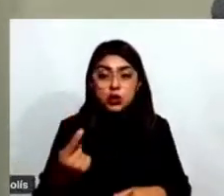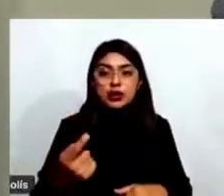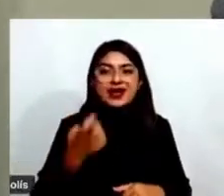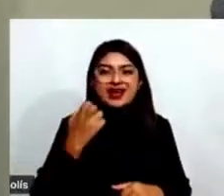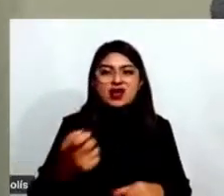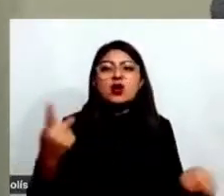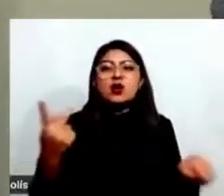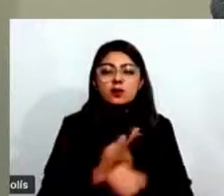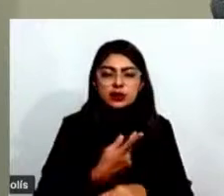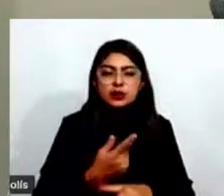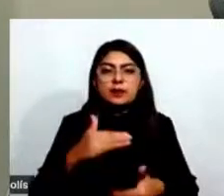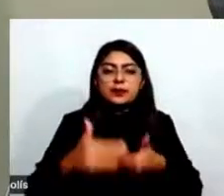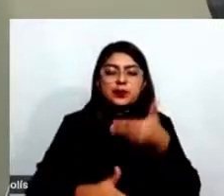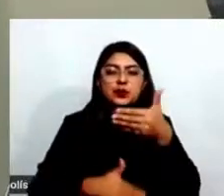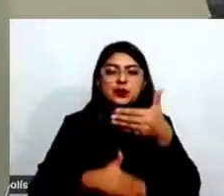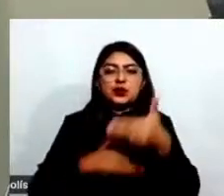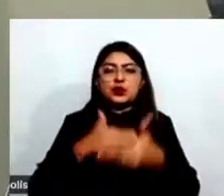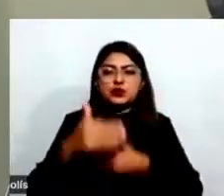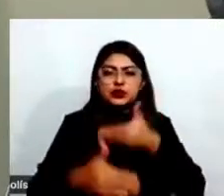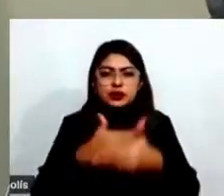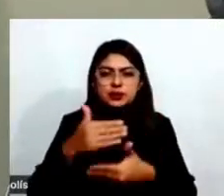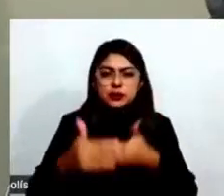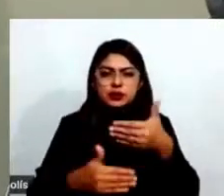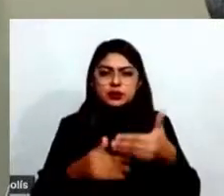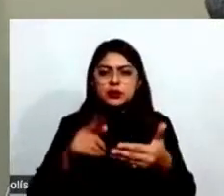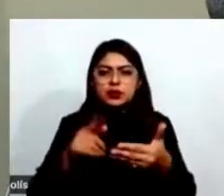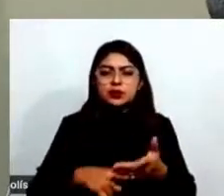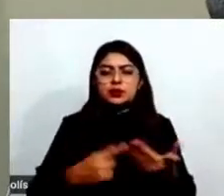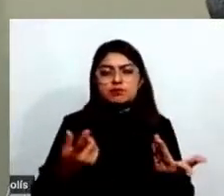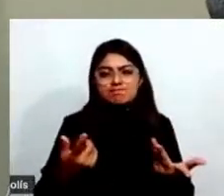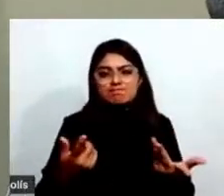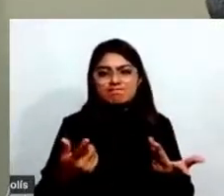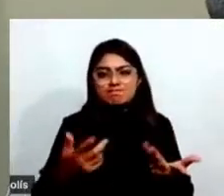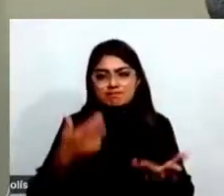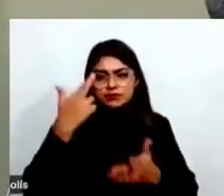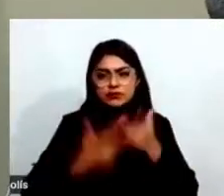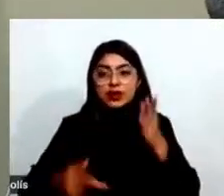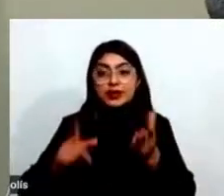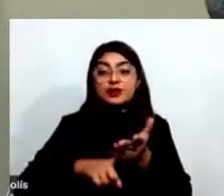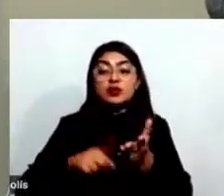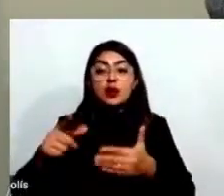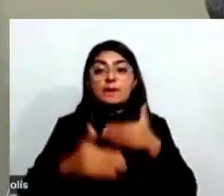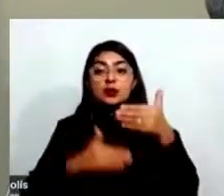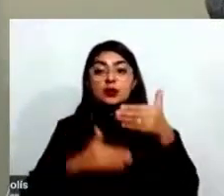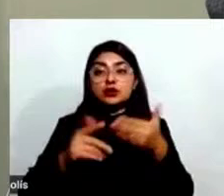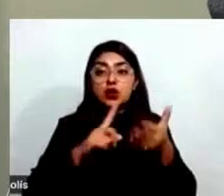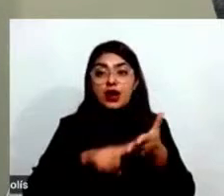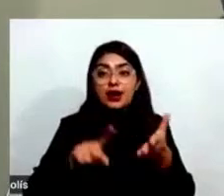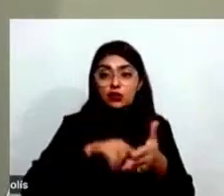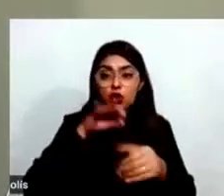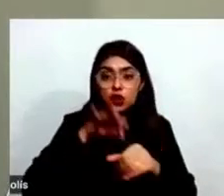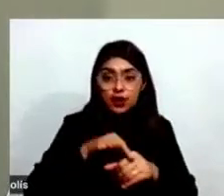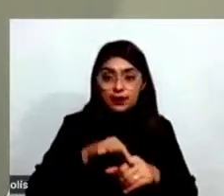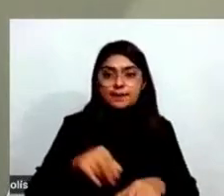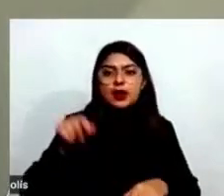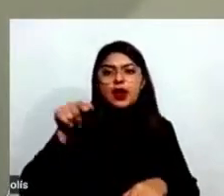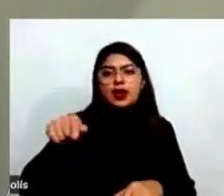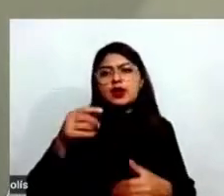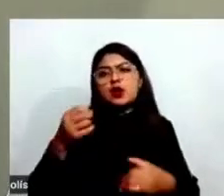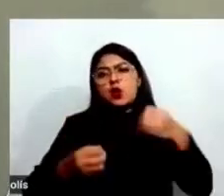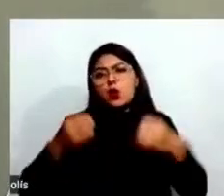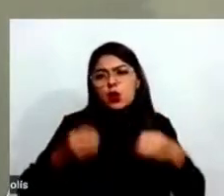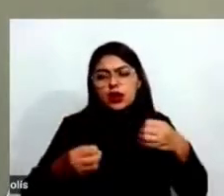procedimental, pero a su vez sustancial de la democracia, que es el proceso electoral. Entonces, un juez o un integrante de un